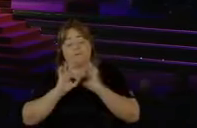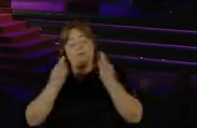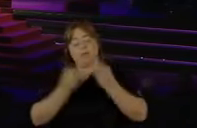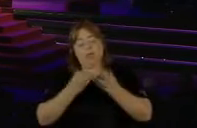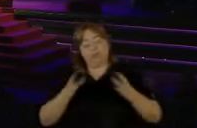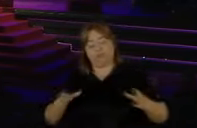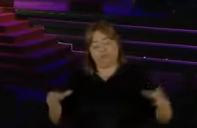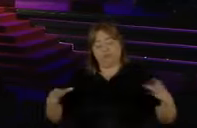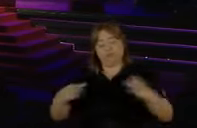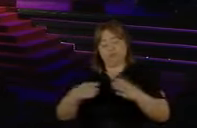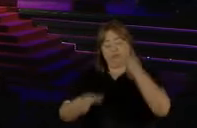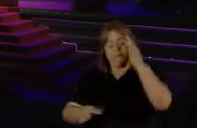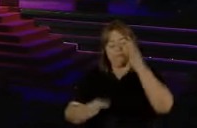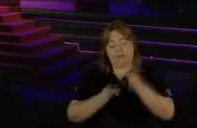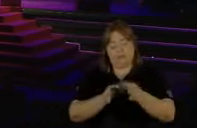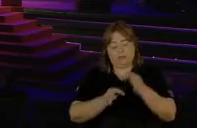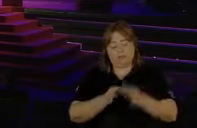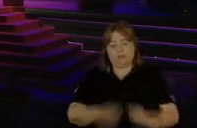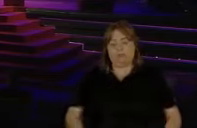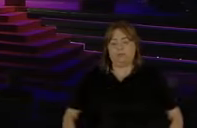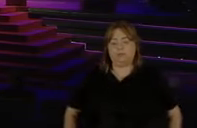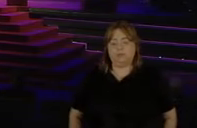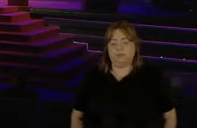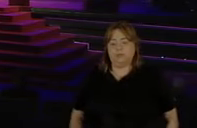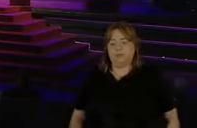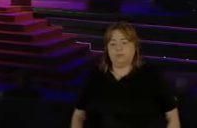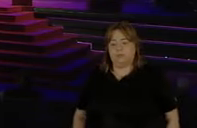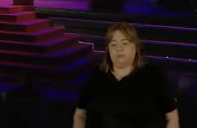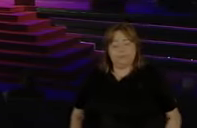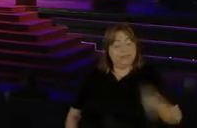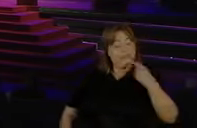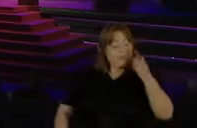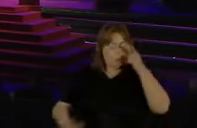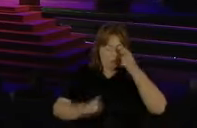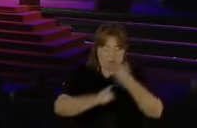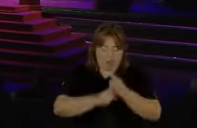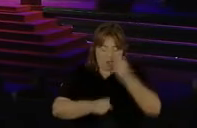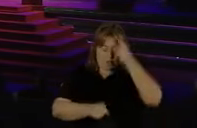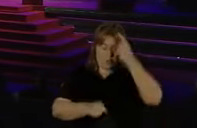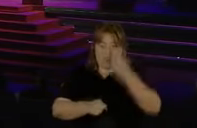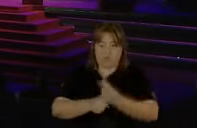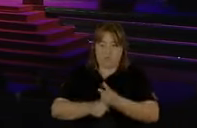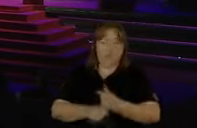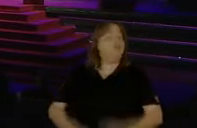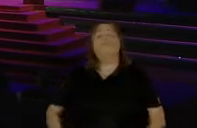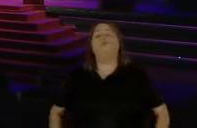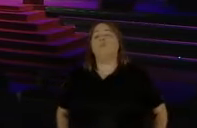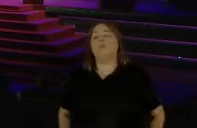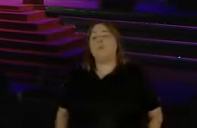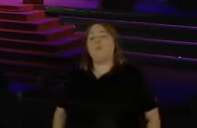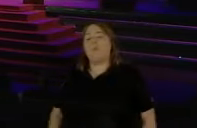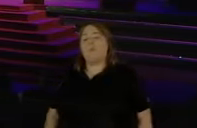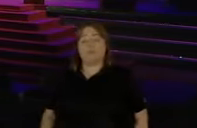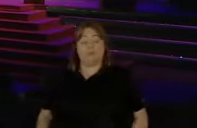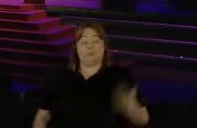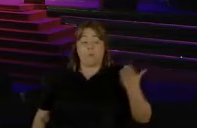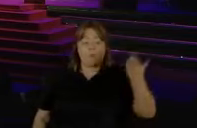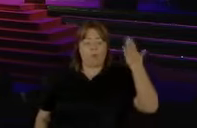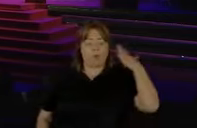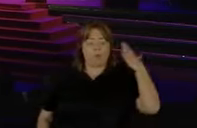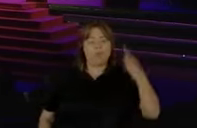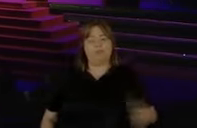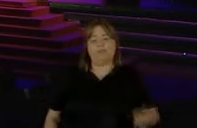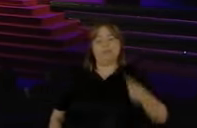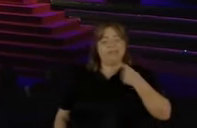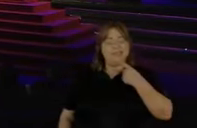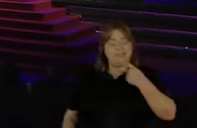la iglesia en sus inicios, que comenzó a llamarse hermano y hermana. Eso no se veía. Eso no se veía. Mira lo que